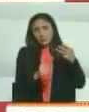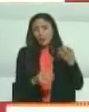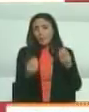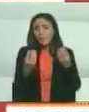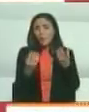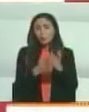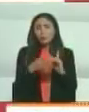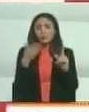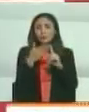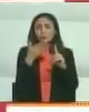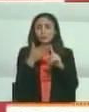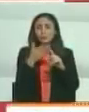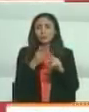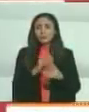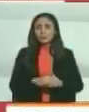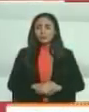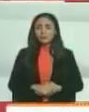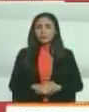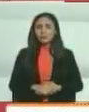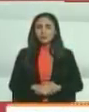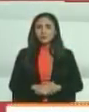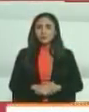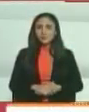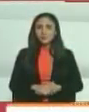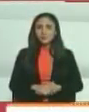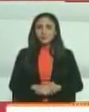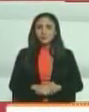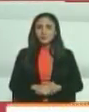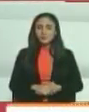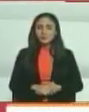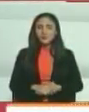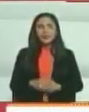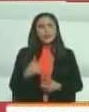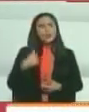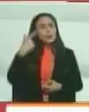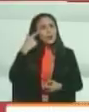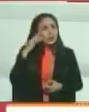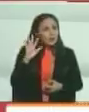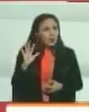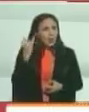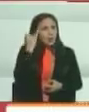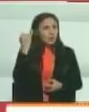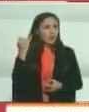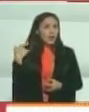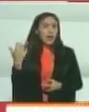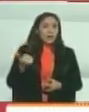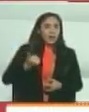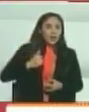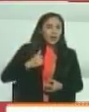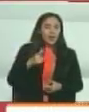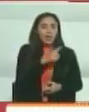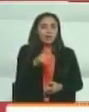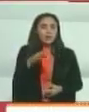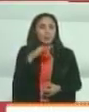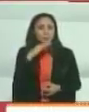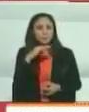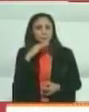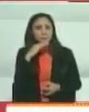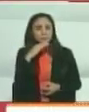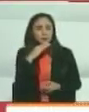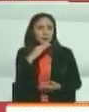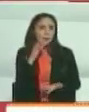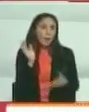Reyes y a Carlos Alberto Rotondaro Cova. Yo creo que estos canadienses están bravos, porque usted sabe que ellos